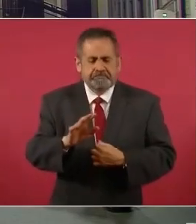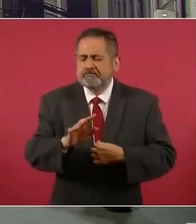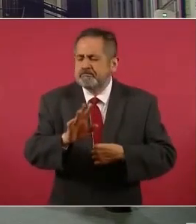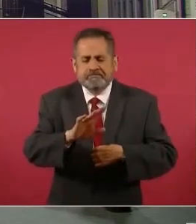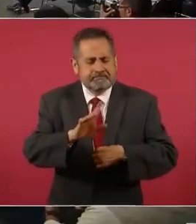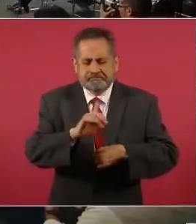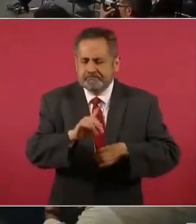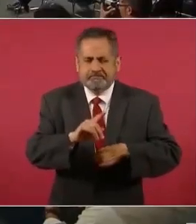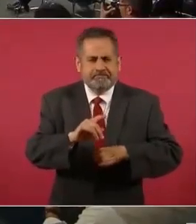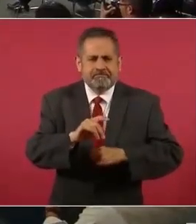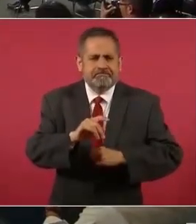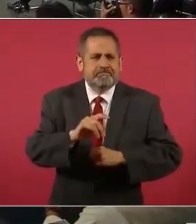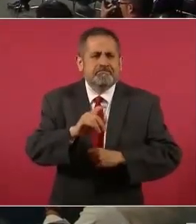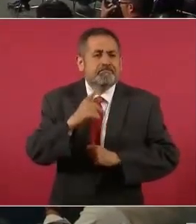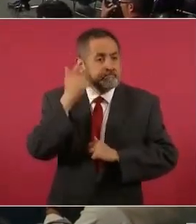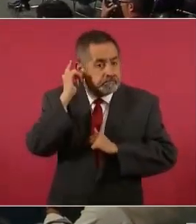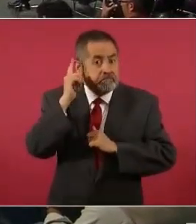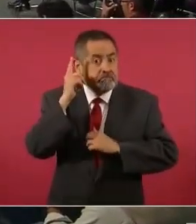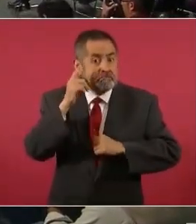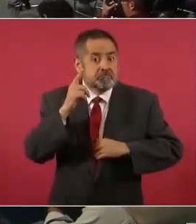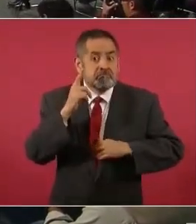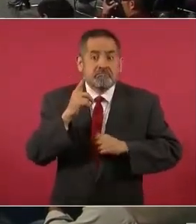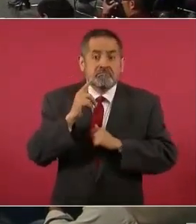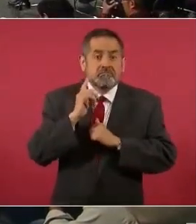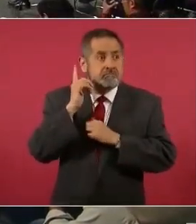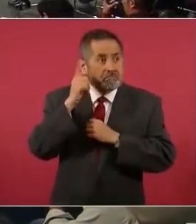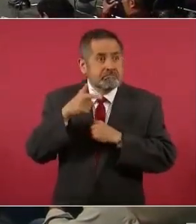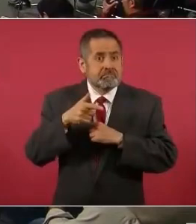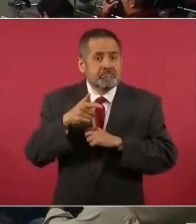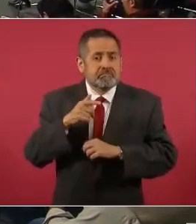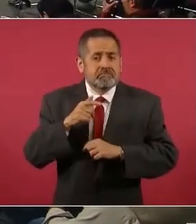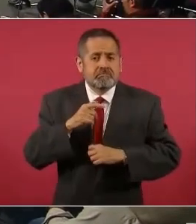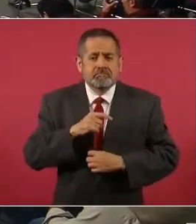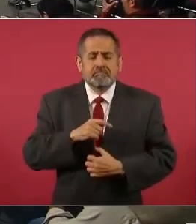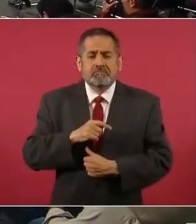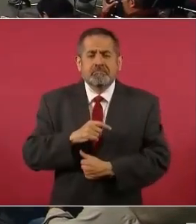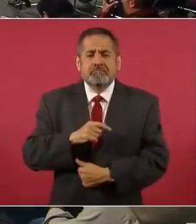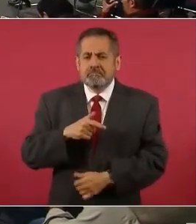No. Ojalá y le sigan. O sea,